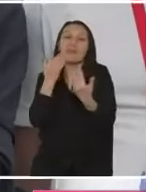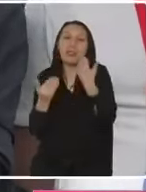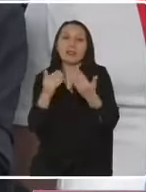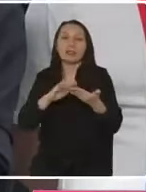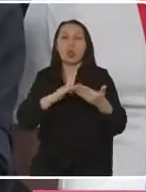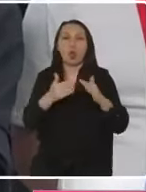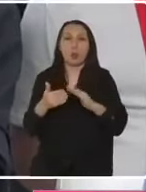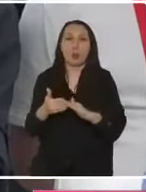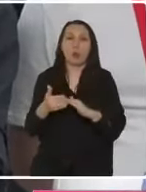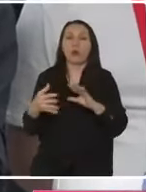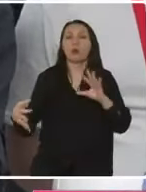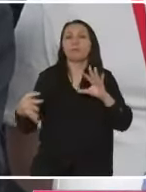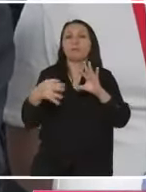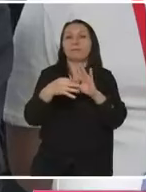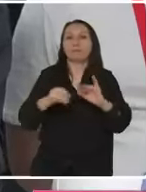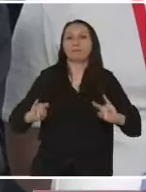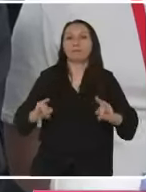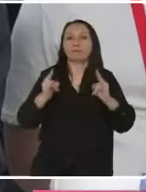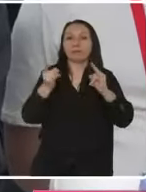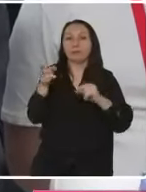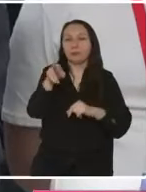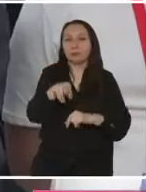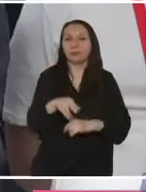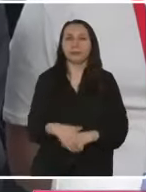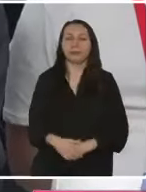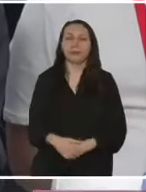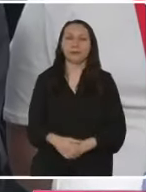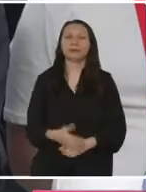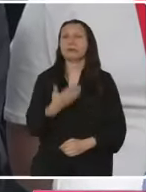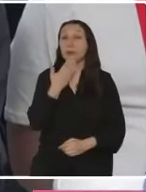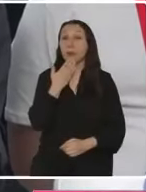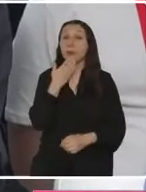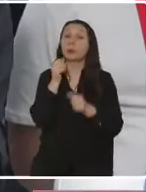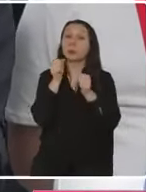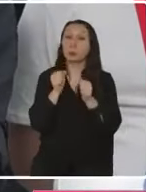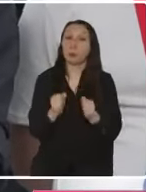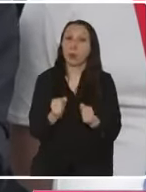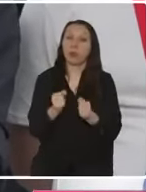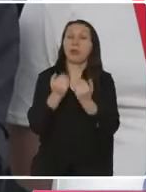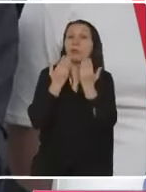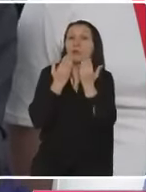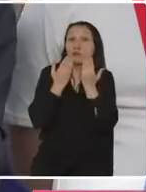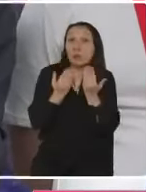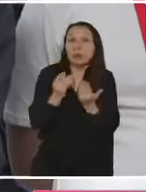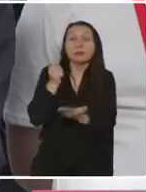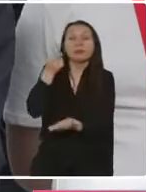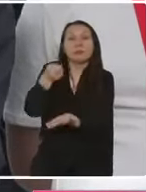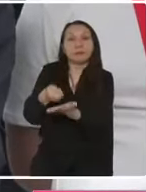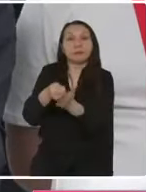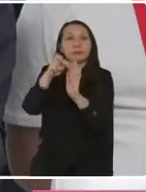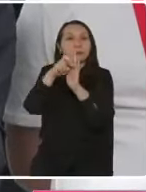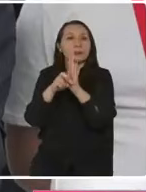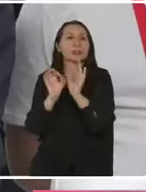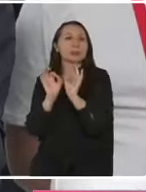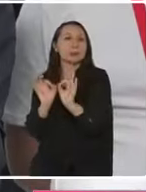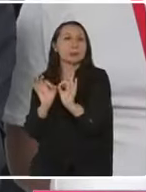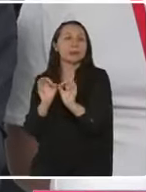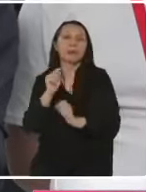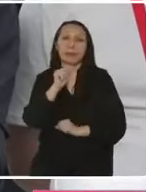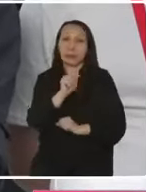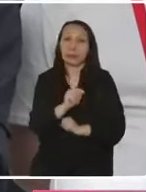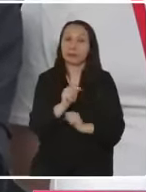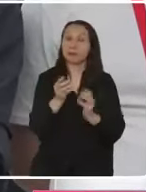de la comunidad ligado a la reconstrucción. También se puede donar para financiar proyectos específicos. Para